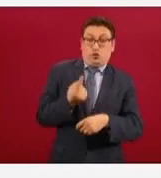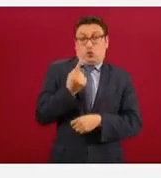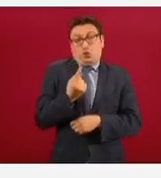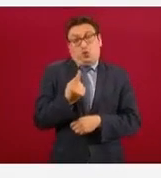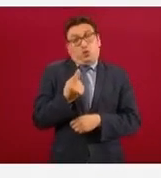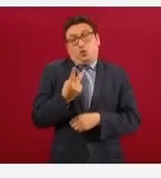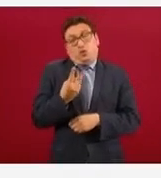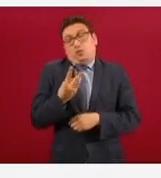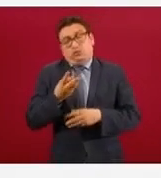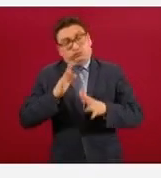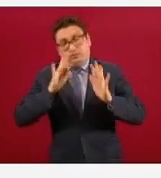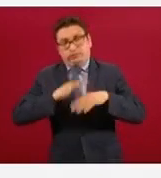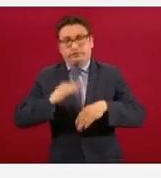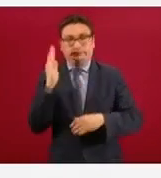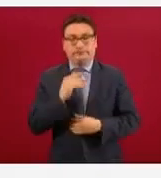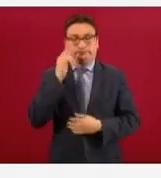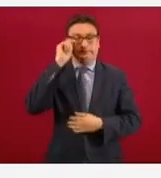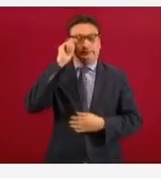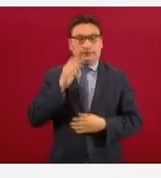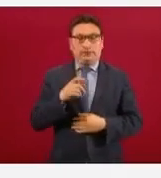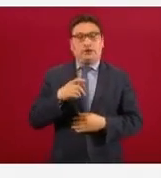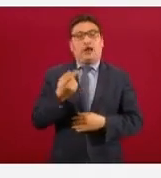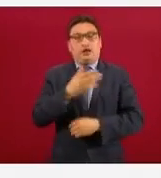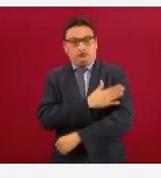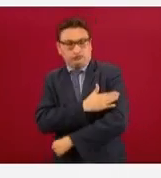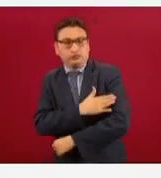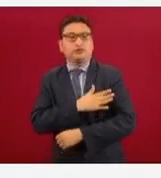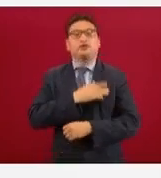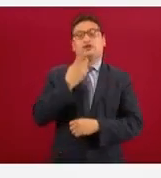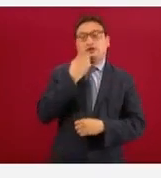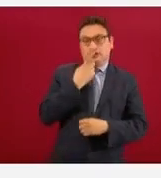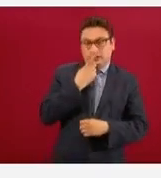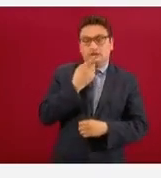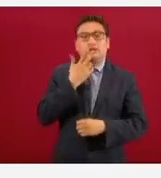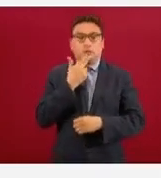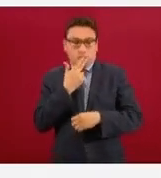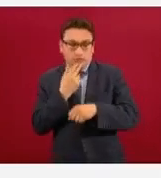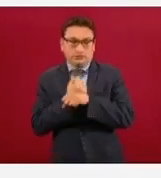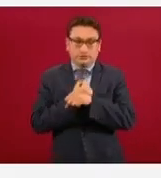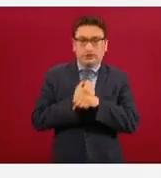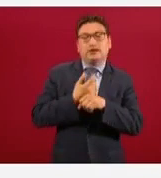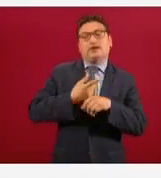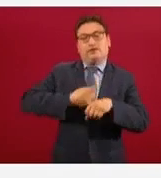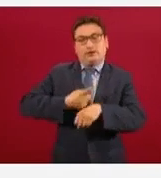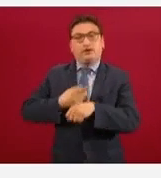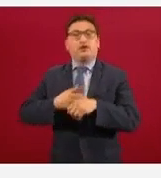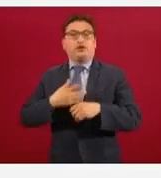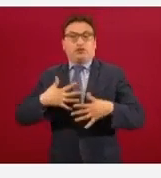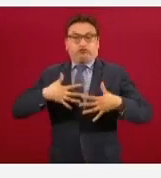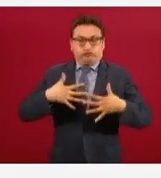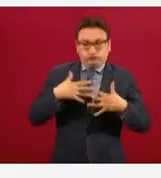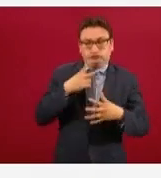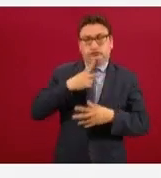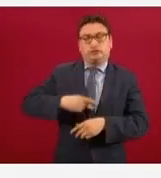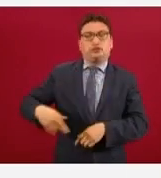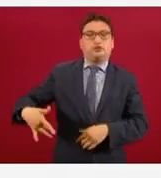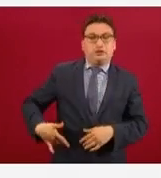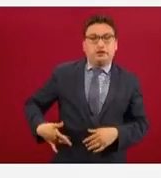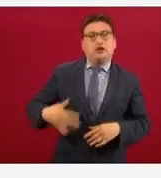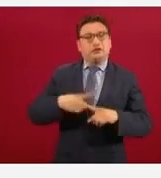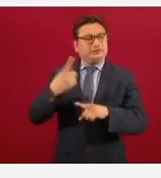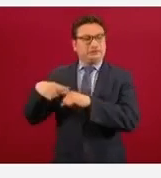de estas situaciones: hipertensión, diabetes, obesidad, enfermedad pulmonar, enfermedad renal,